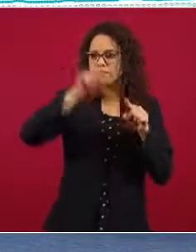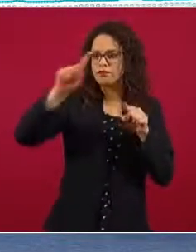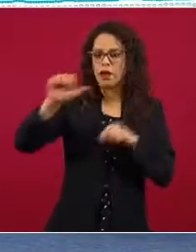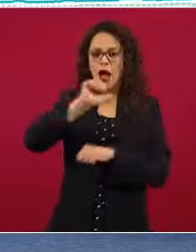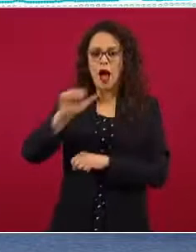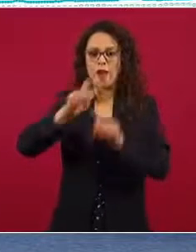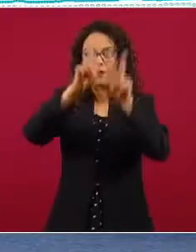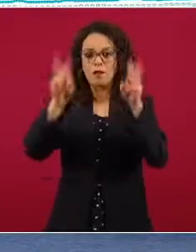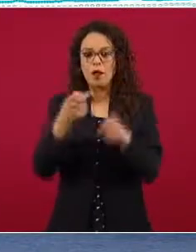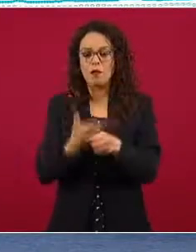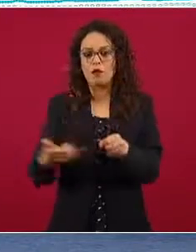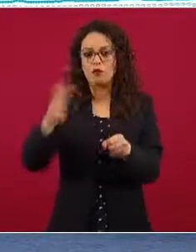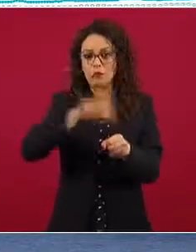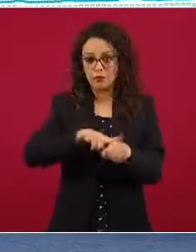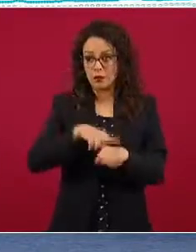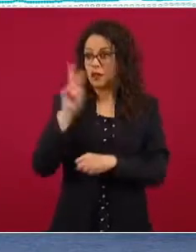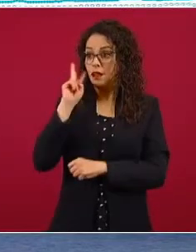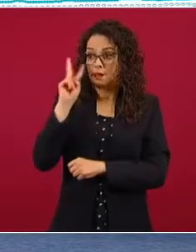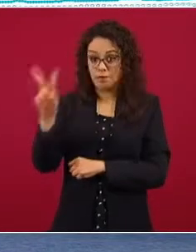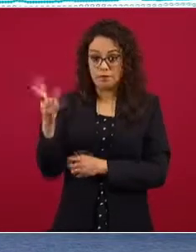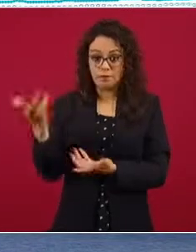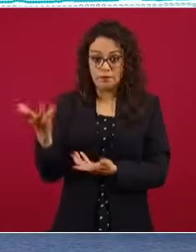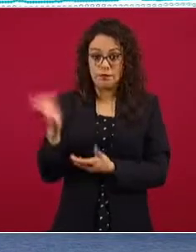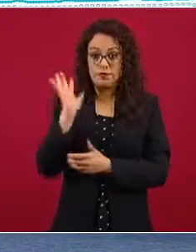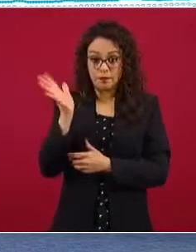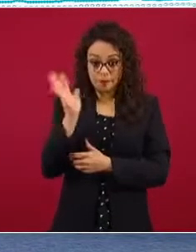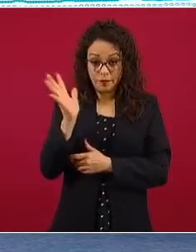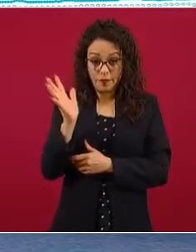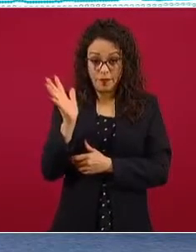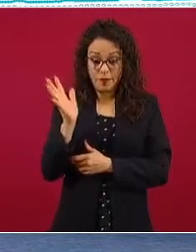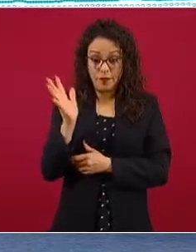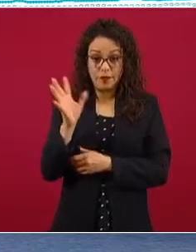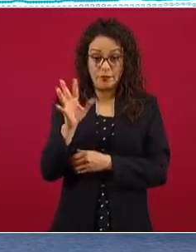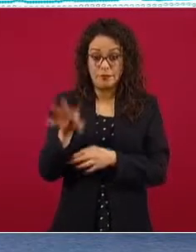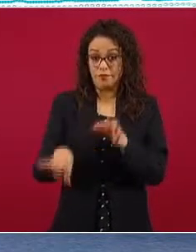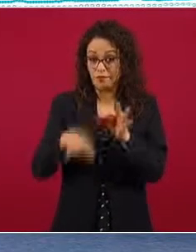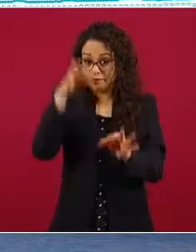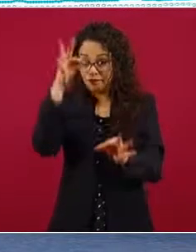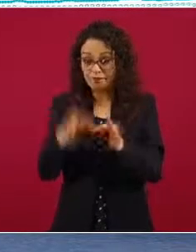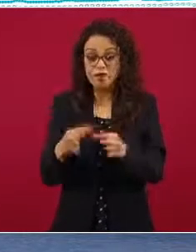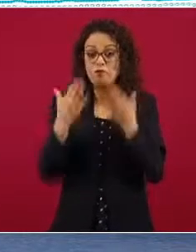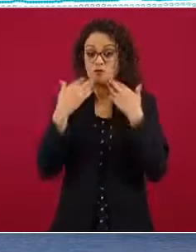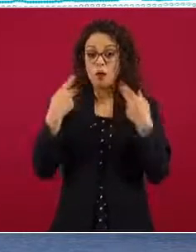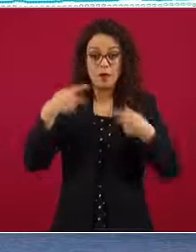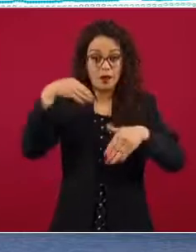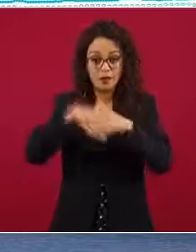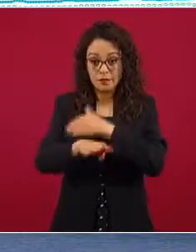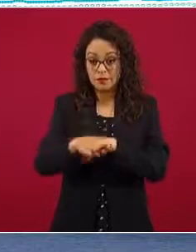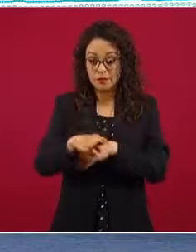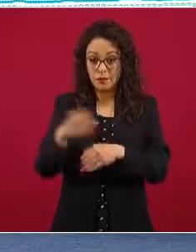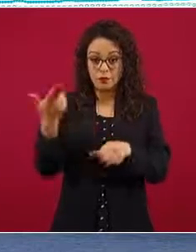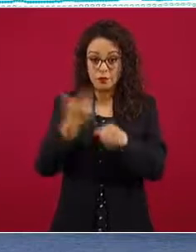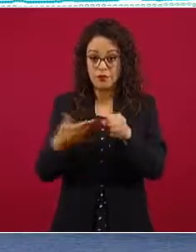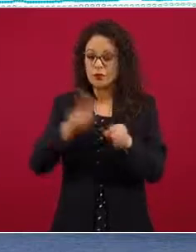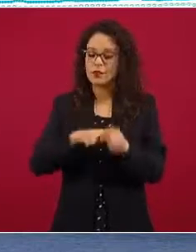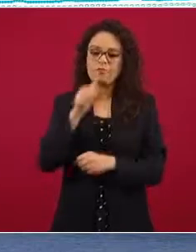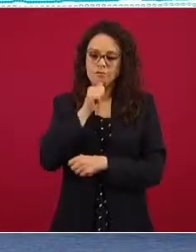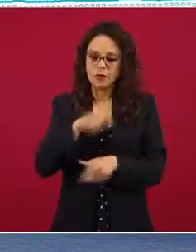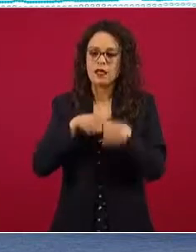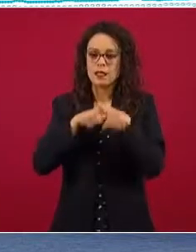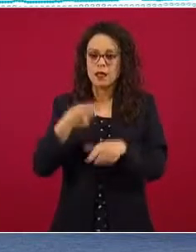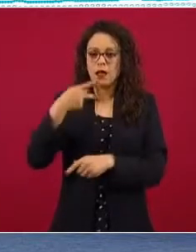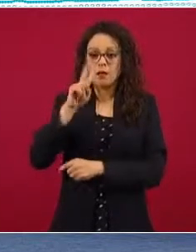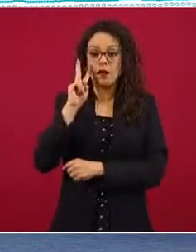no ha habido una desocupación completa, pero vean ustedes, la ocupación es 6% y 2% para